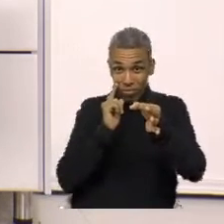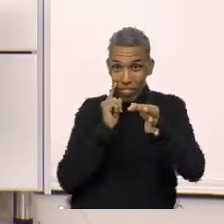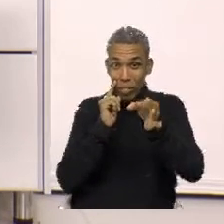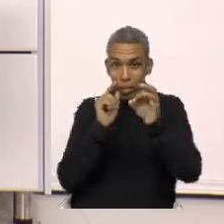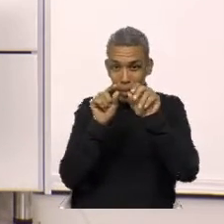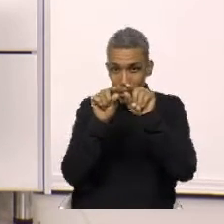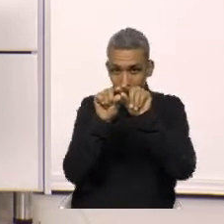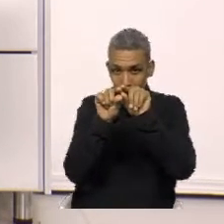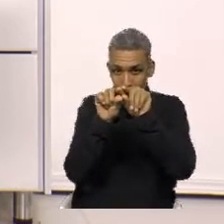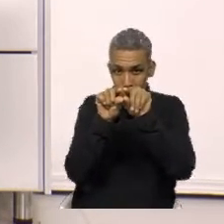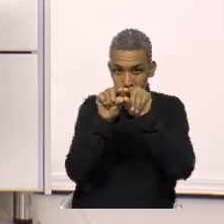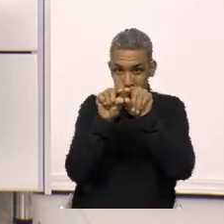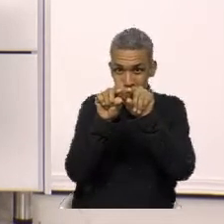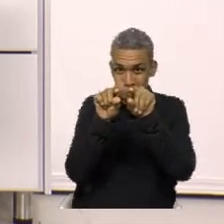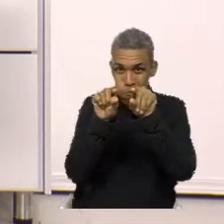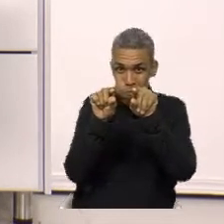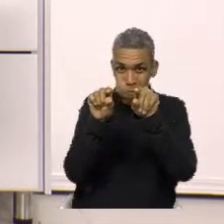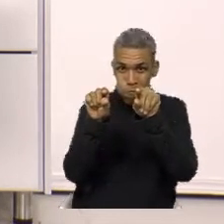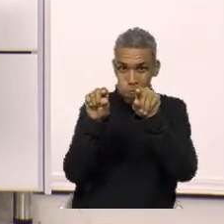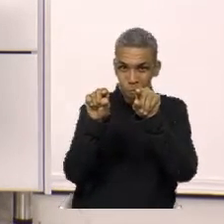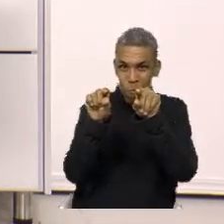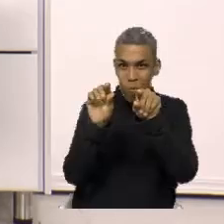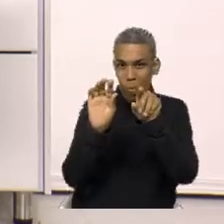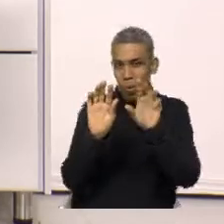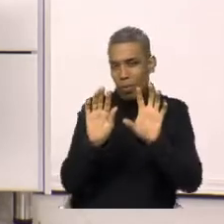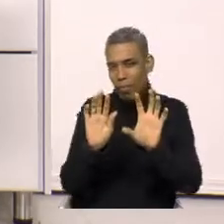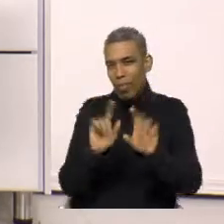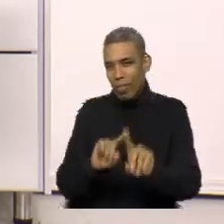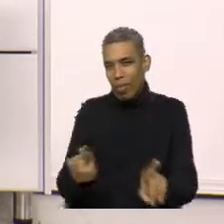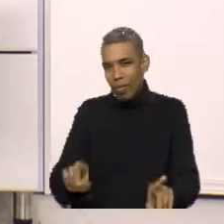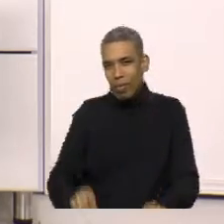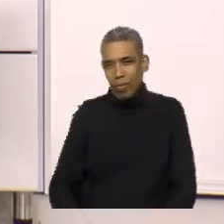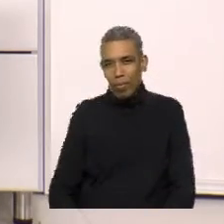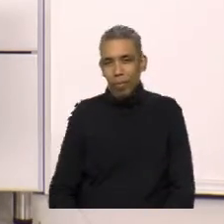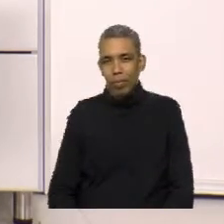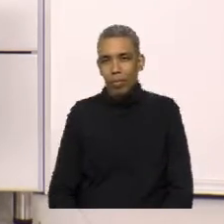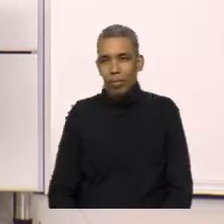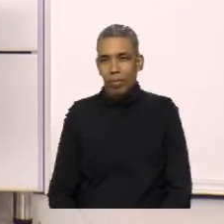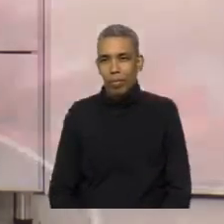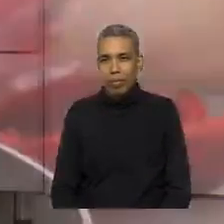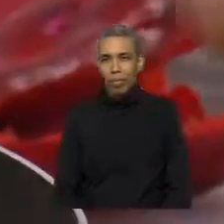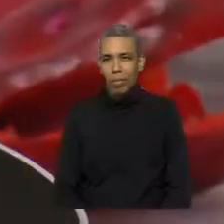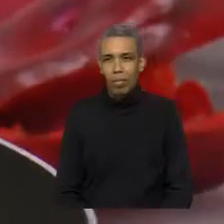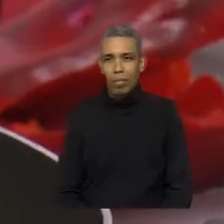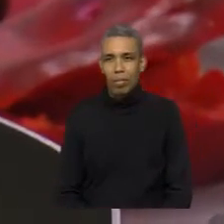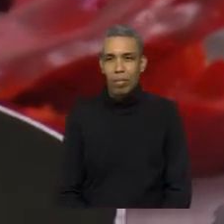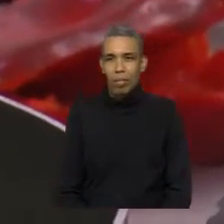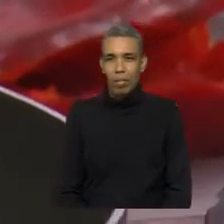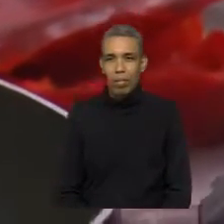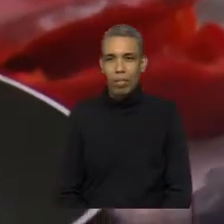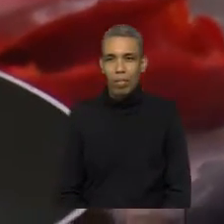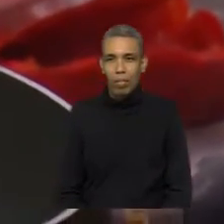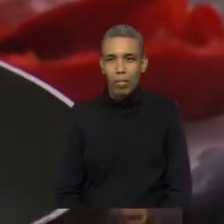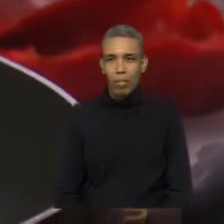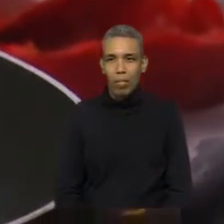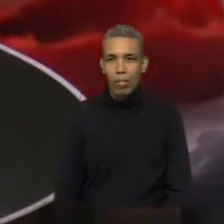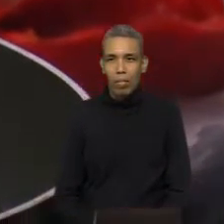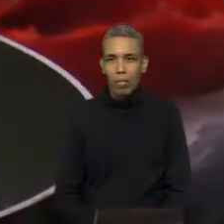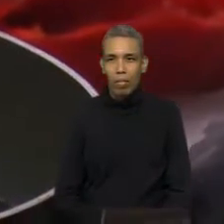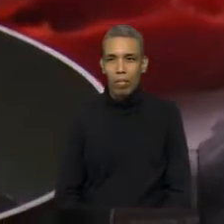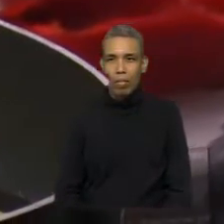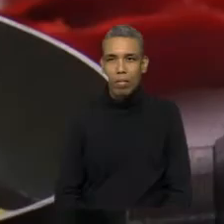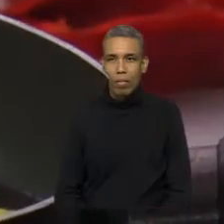el compañero camarógrafo. Queda muy diferente. Esta no se ve tan agradable. Queda como muy